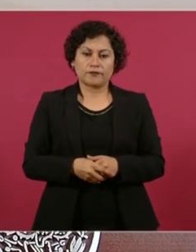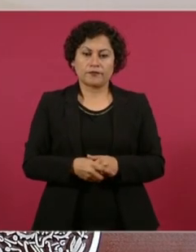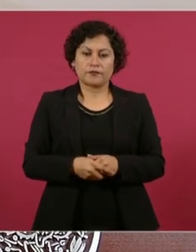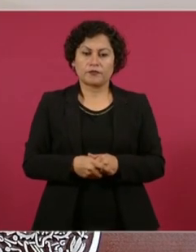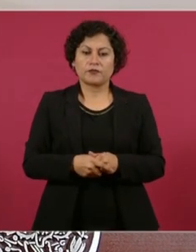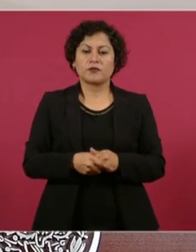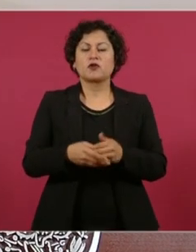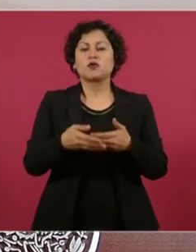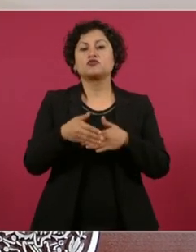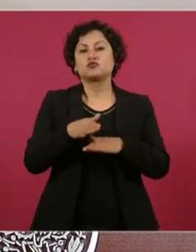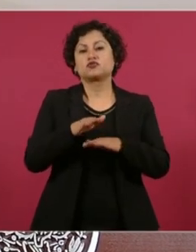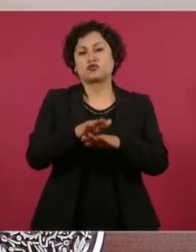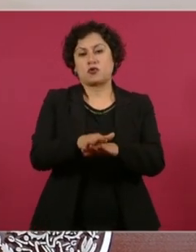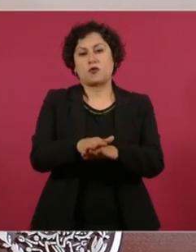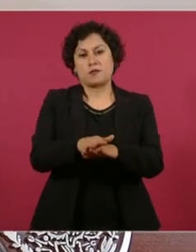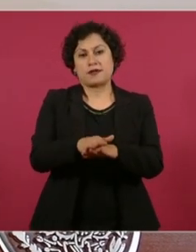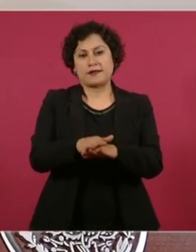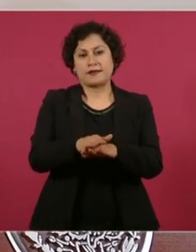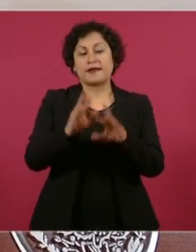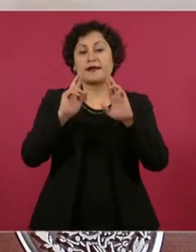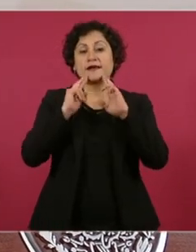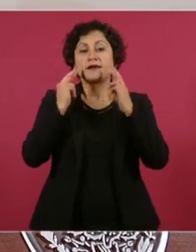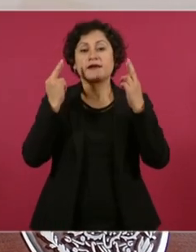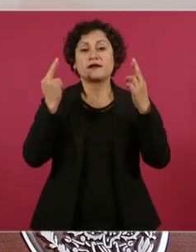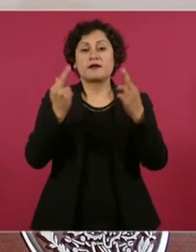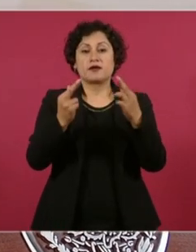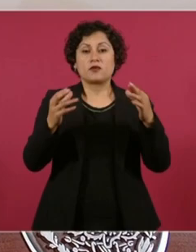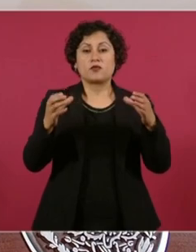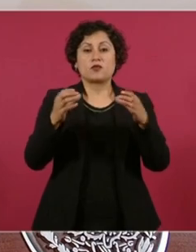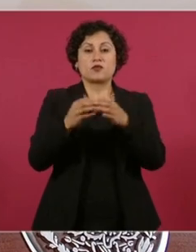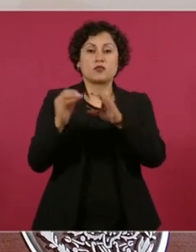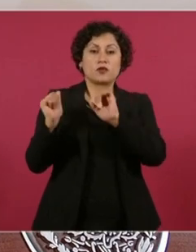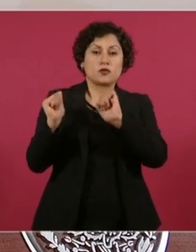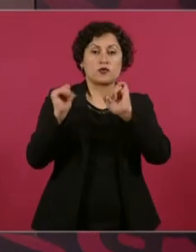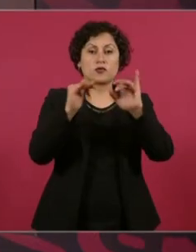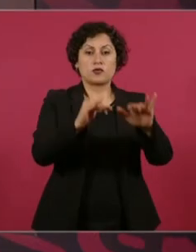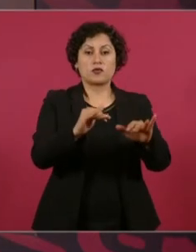que se reunieron en Punta Mita